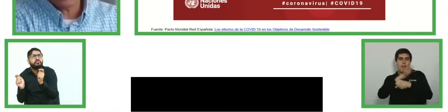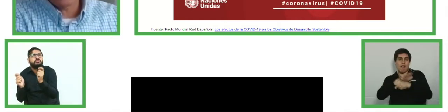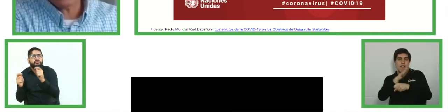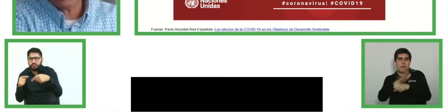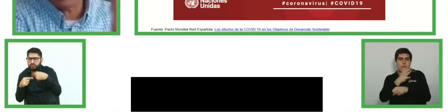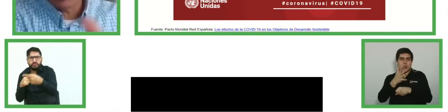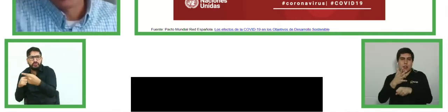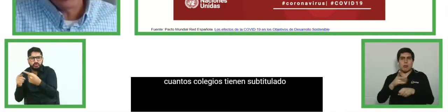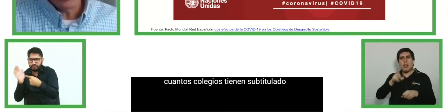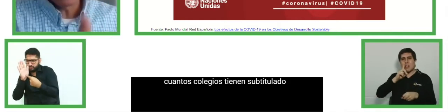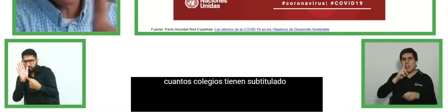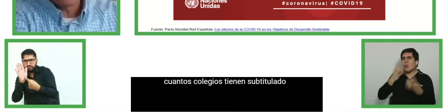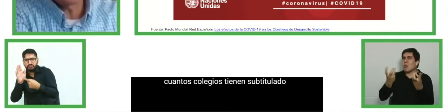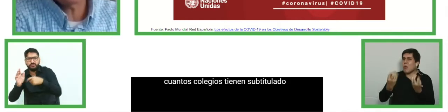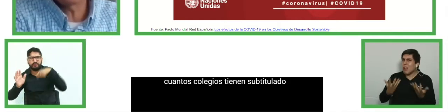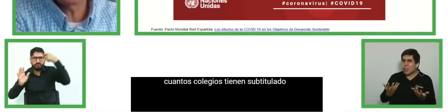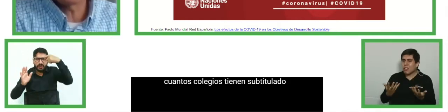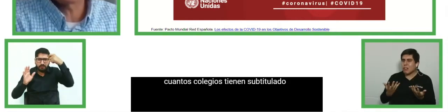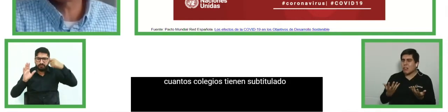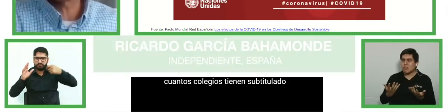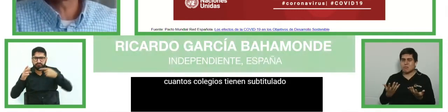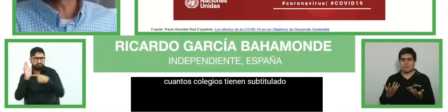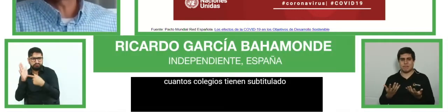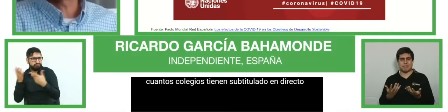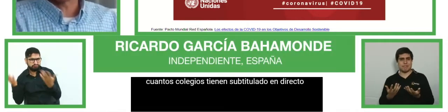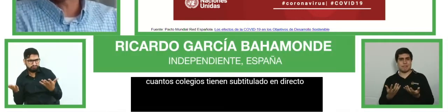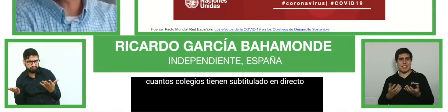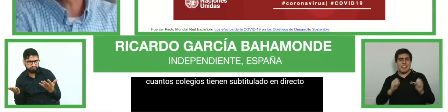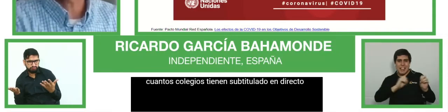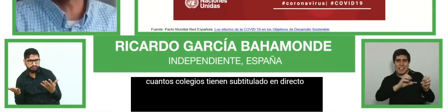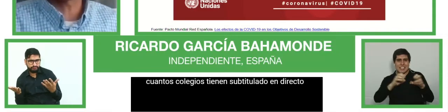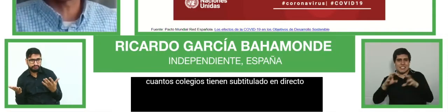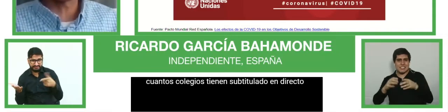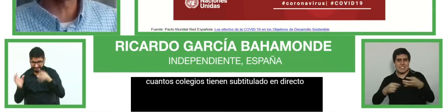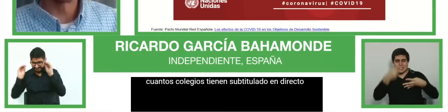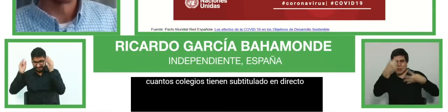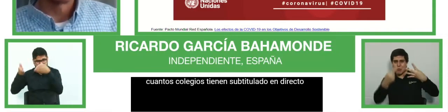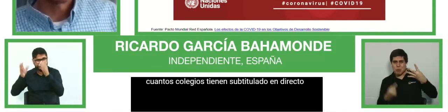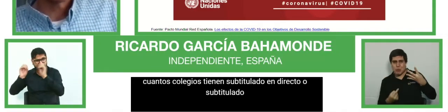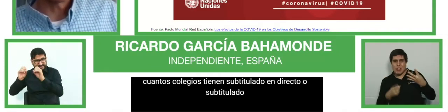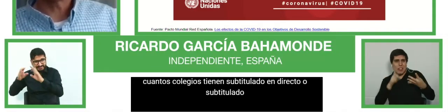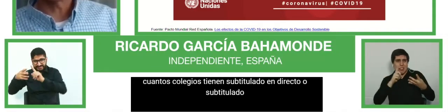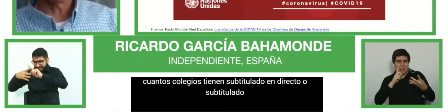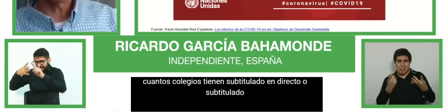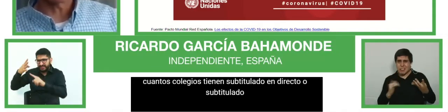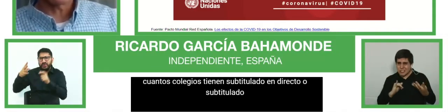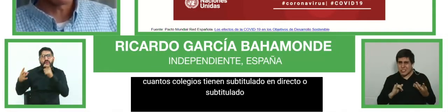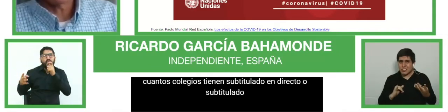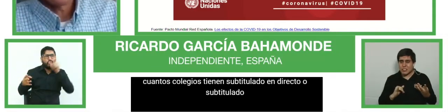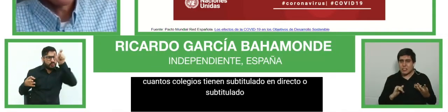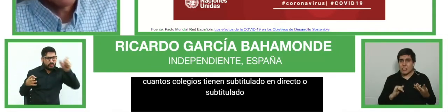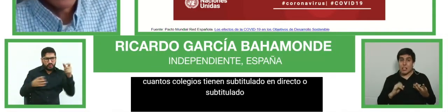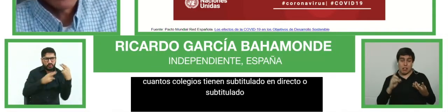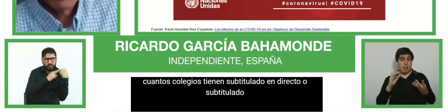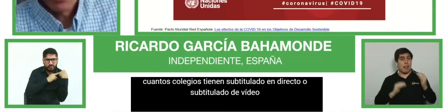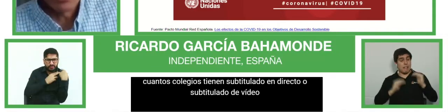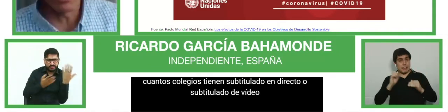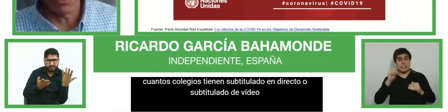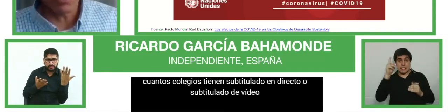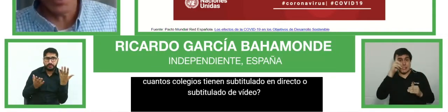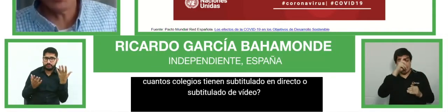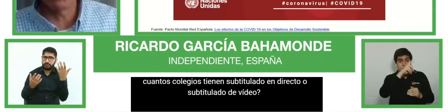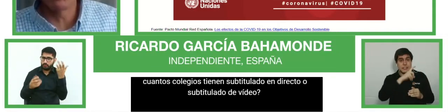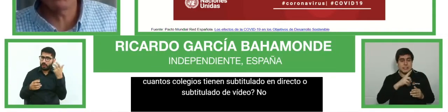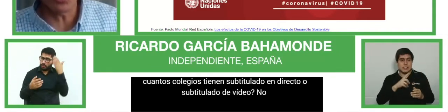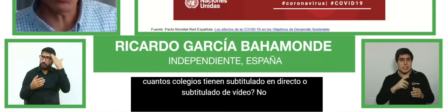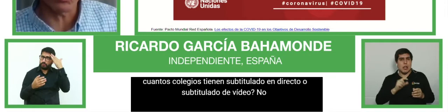objetos de aprendizaje en los contenidos educativos, en las secuencias didácticas que se están proporcionando a los niños. Pues no